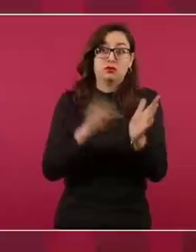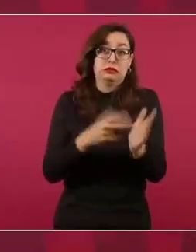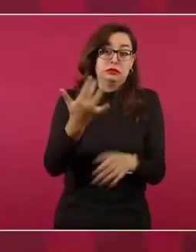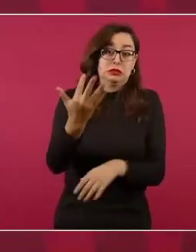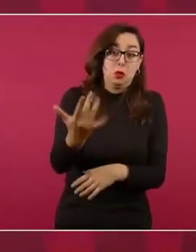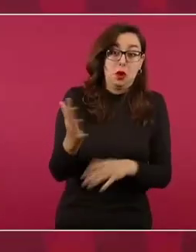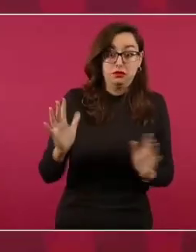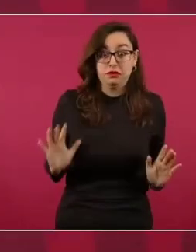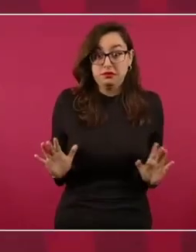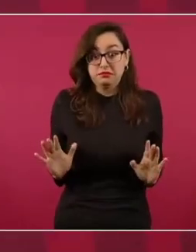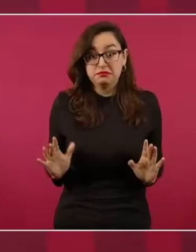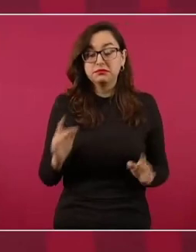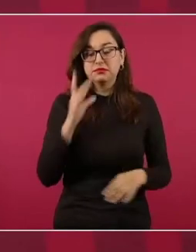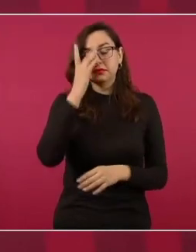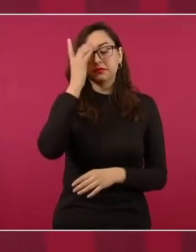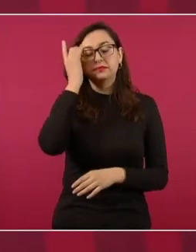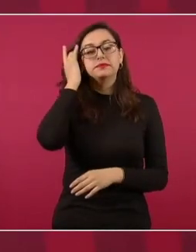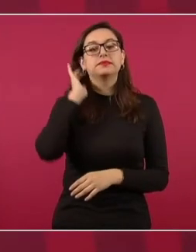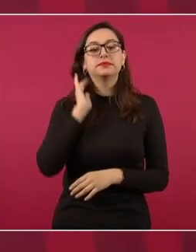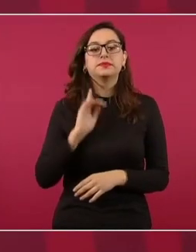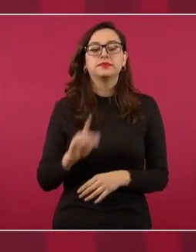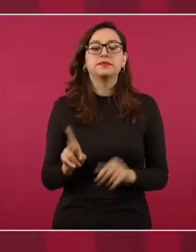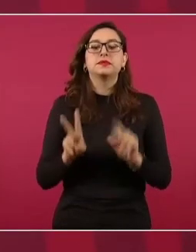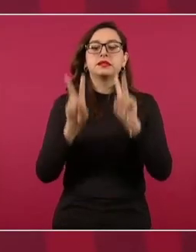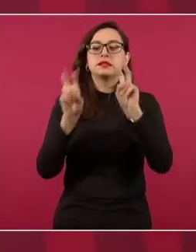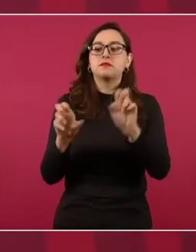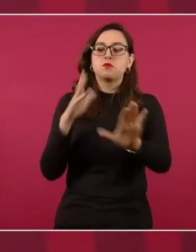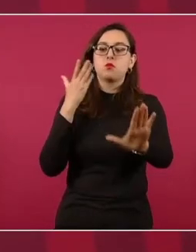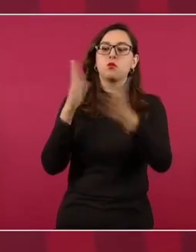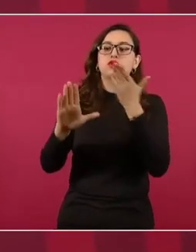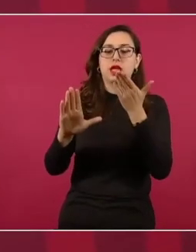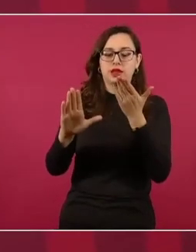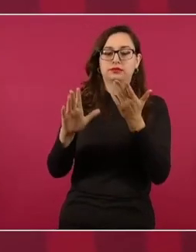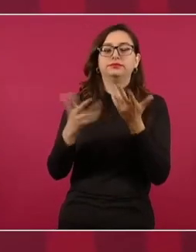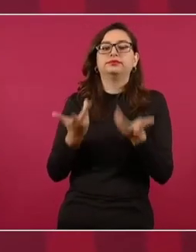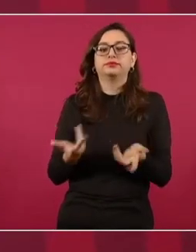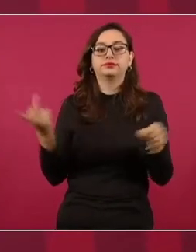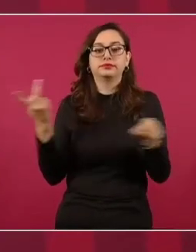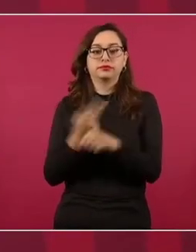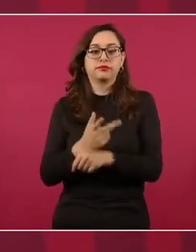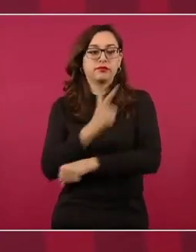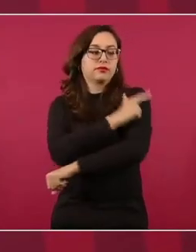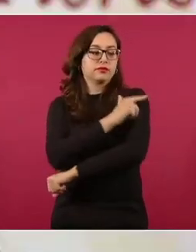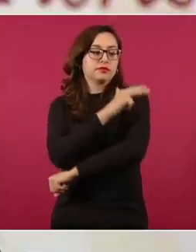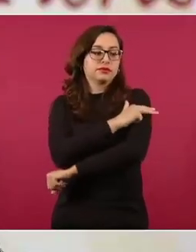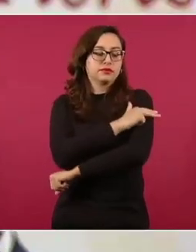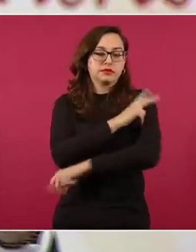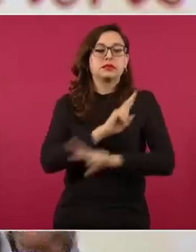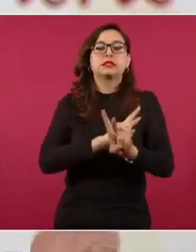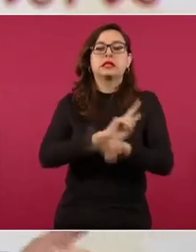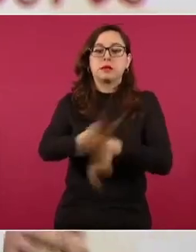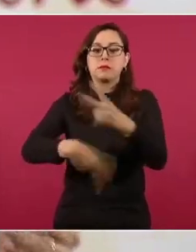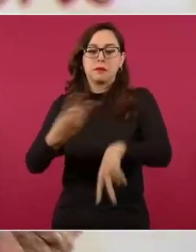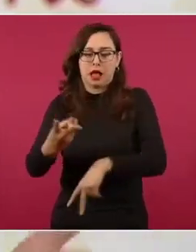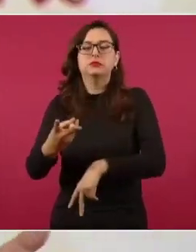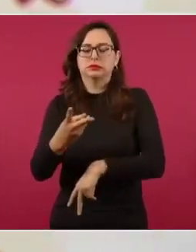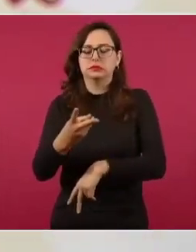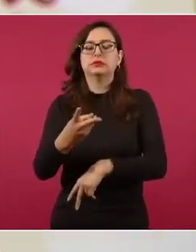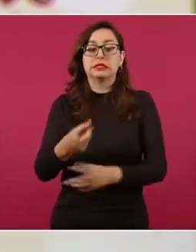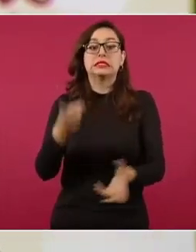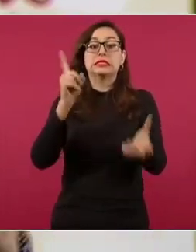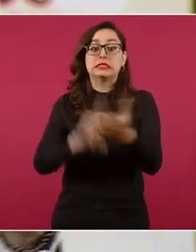de Qatar, la Guardia Nacional, van elementos de la Guardia Nacional, pero no se trata de que estén en los estadios el personal de la